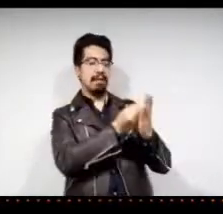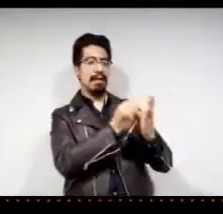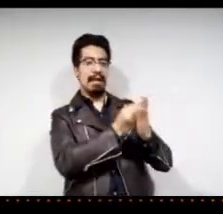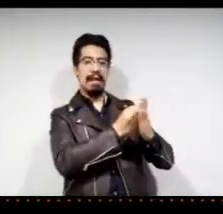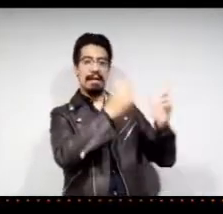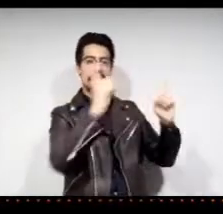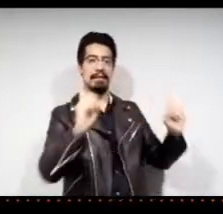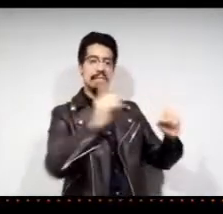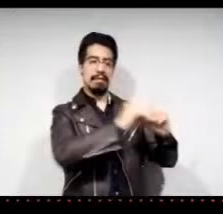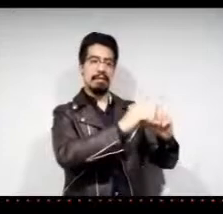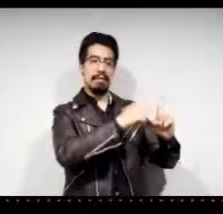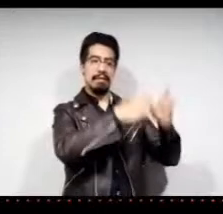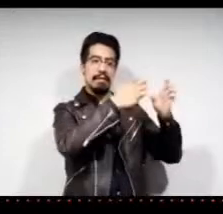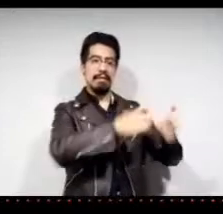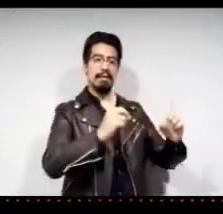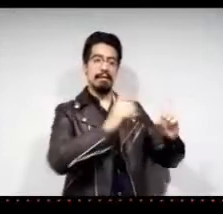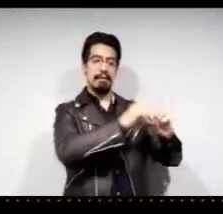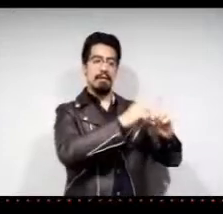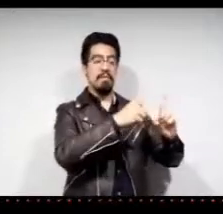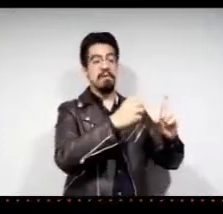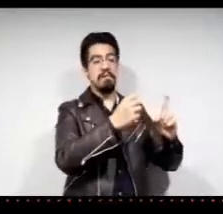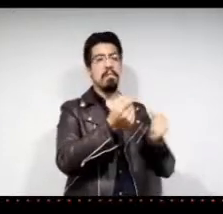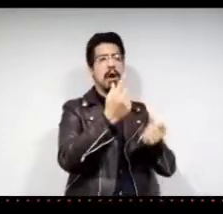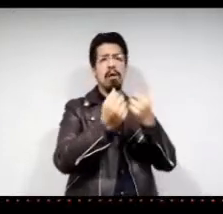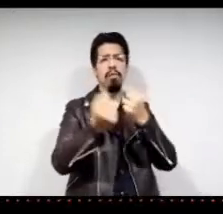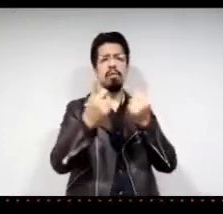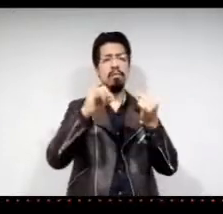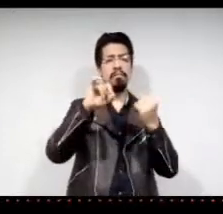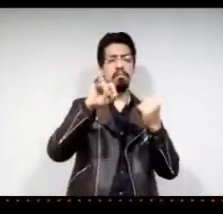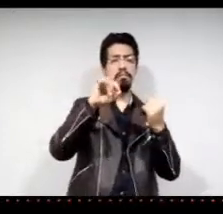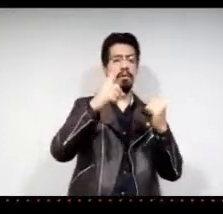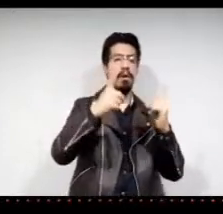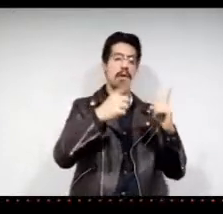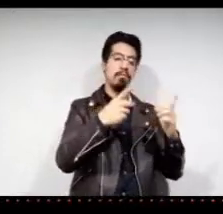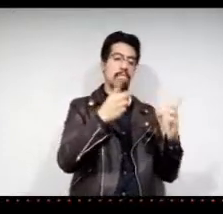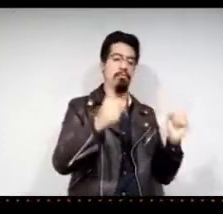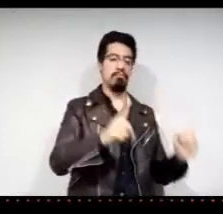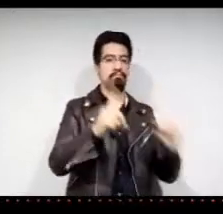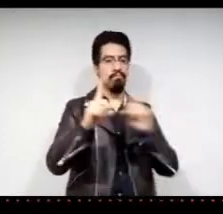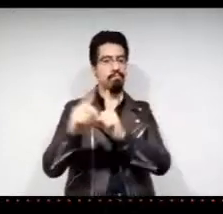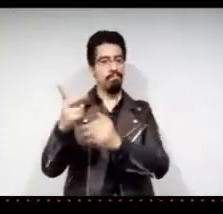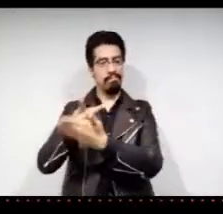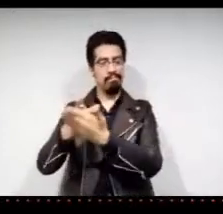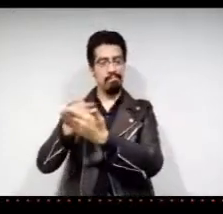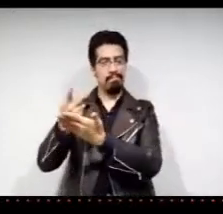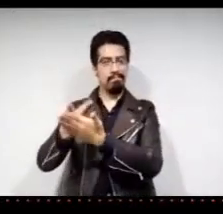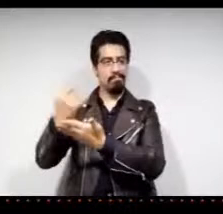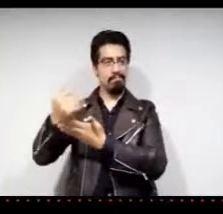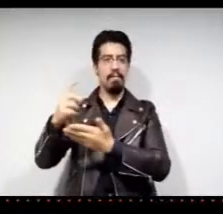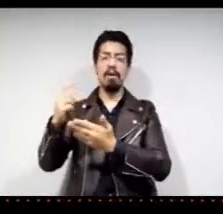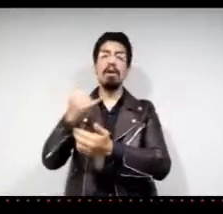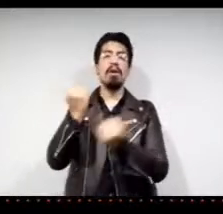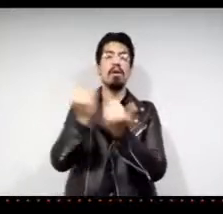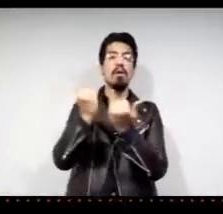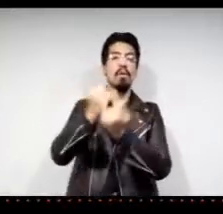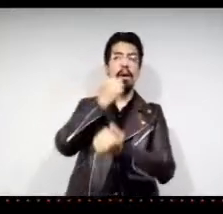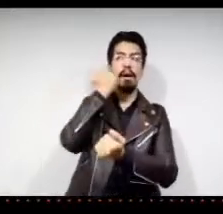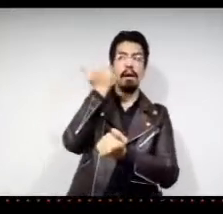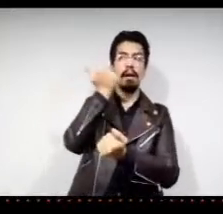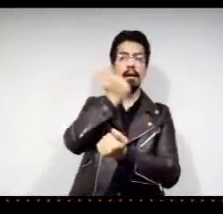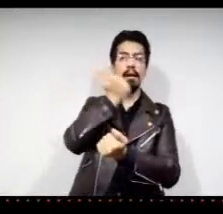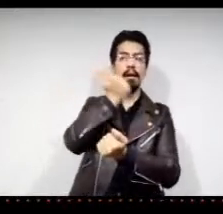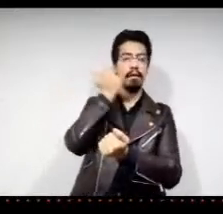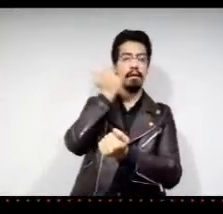respetó solamente a los que dijeron que sí querían para incluirlos en este proyecto y también a los estudiantes. Entonces hicimos